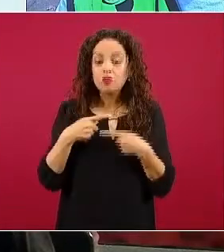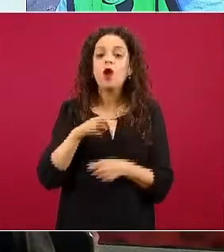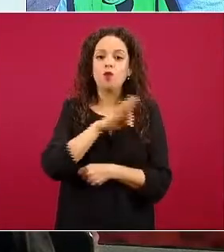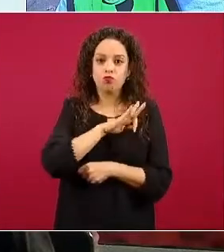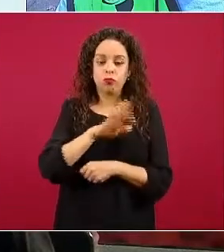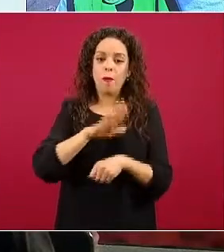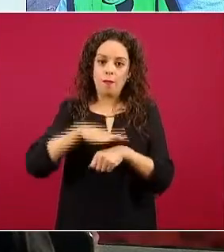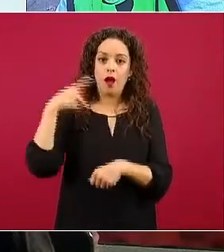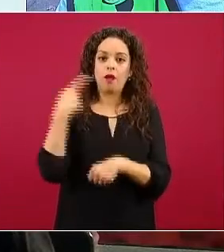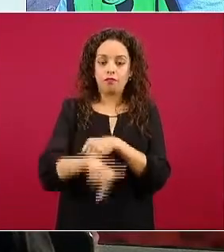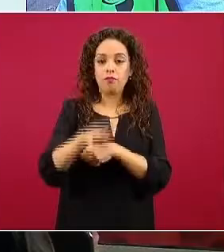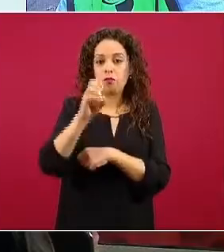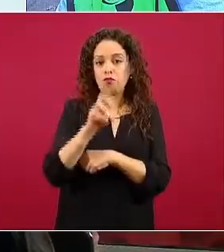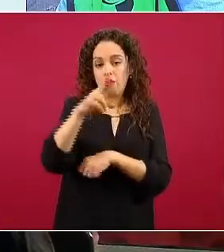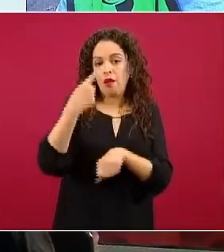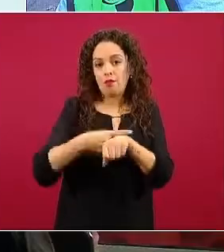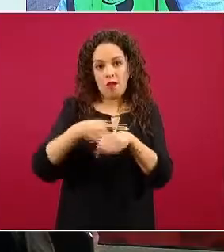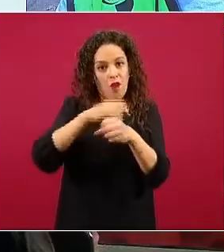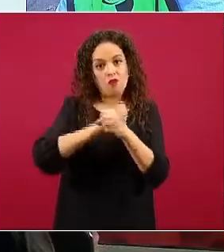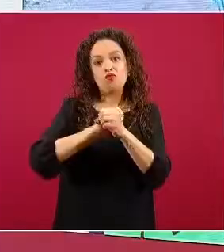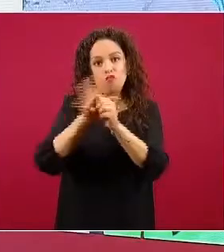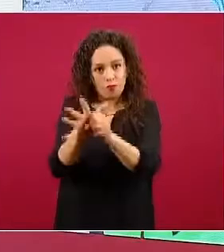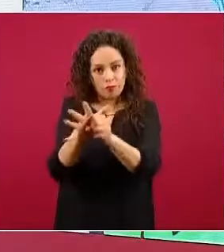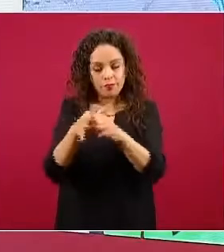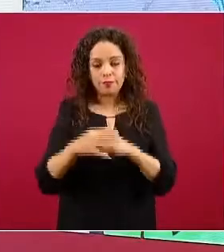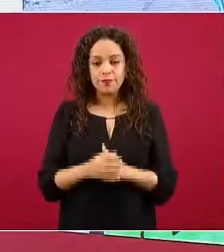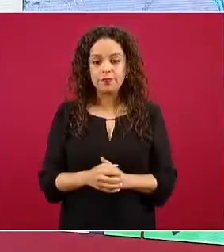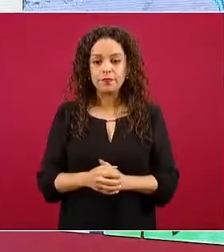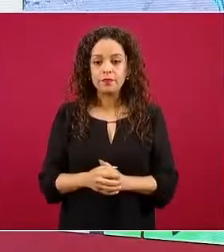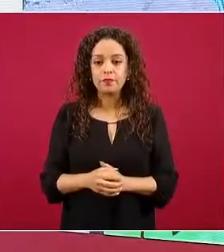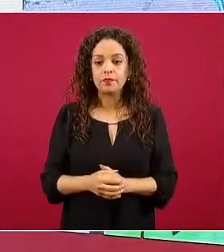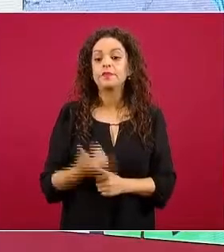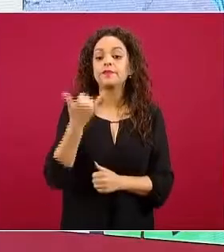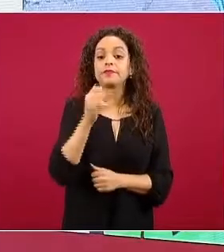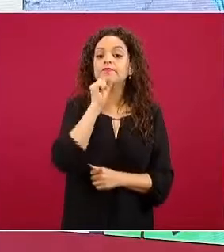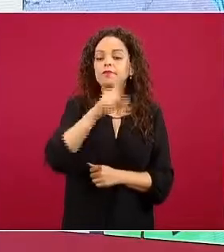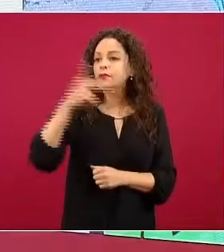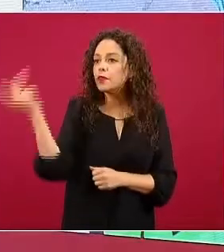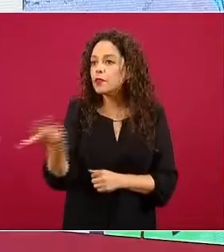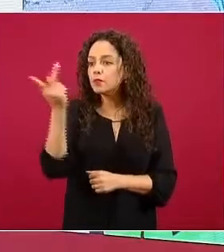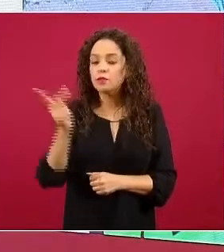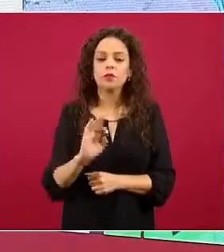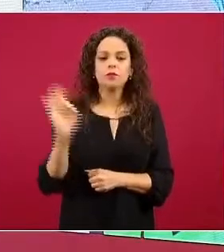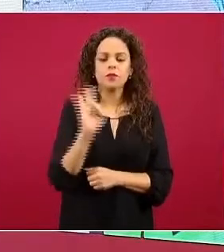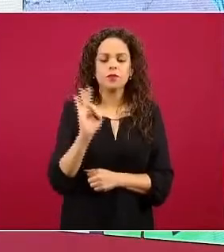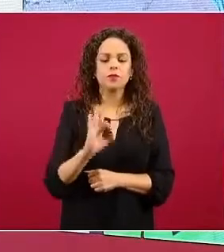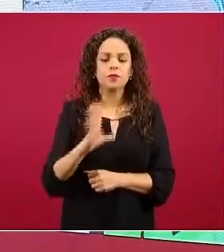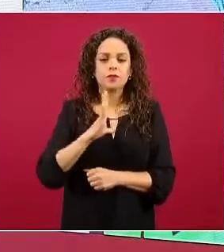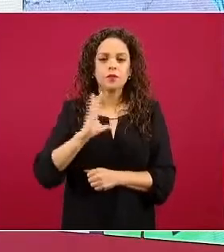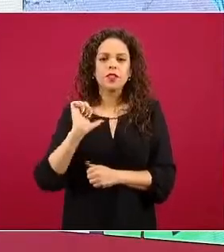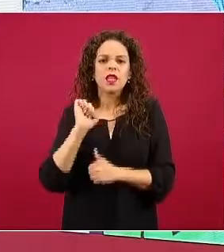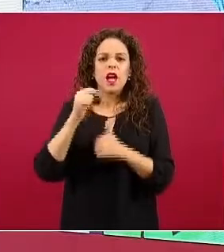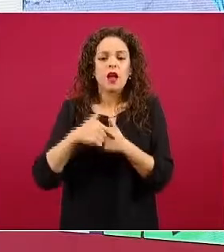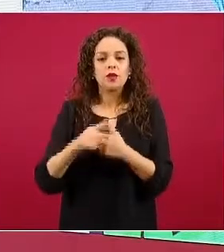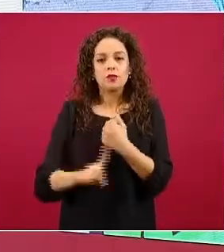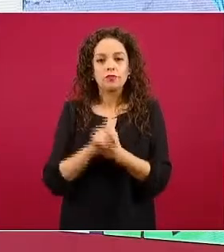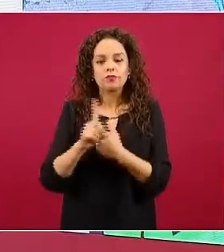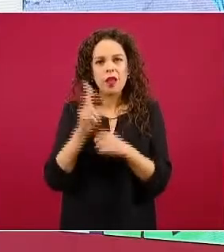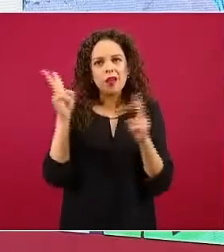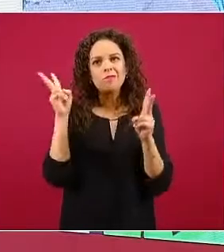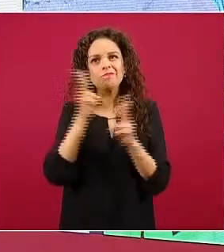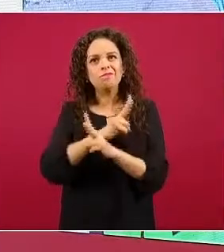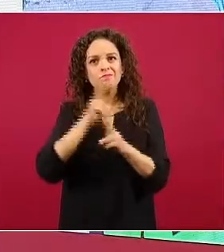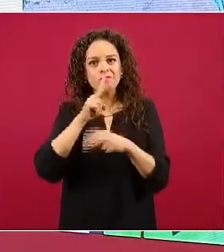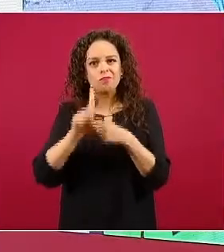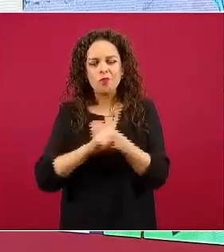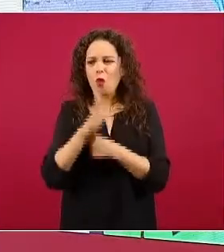también, si preguntamos también si hay síntomas respiratorios en las personas, y con